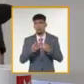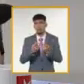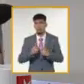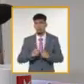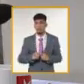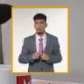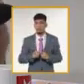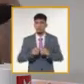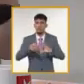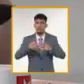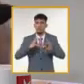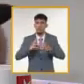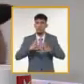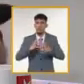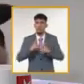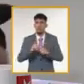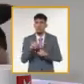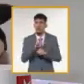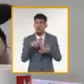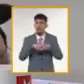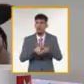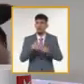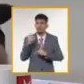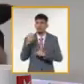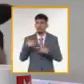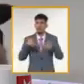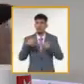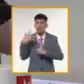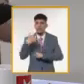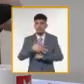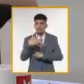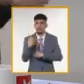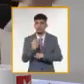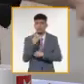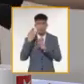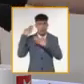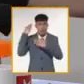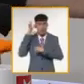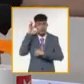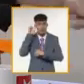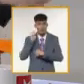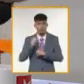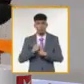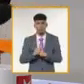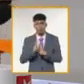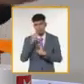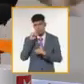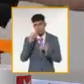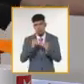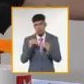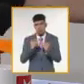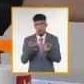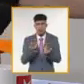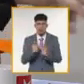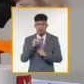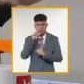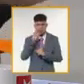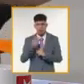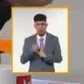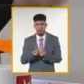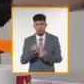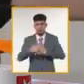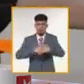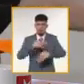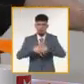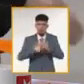una expresión, y lo mismo pasaba con el reggaetón, que entendíamos como que, bueno, eso no tiene valor, no vale la pena hablar de eso, o es